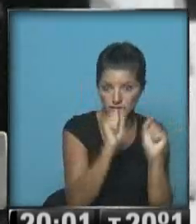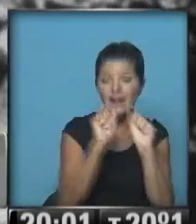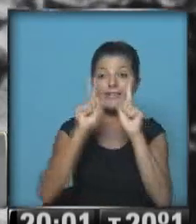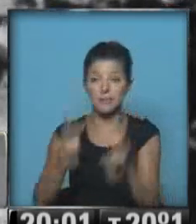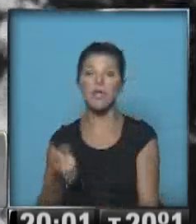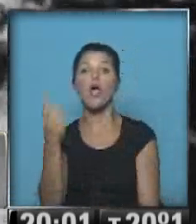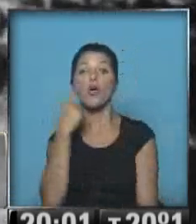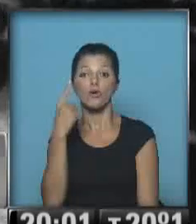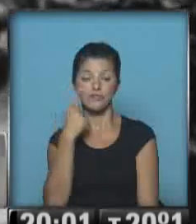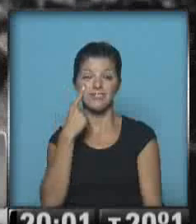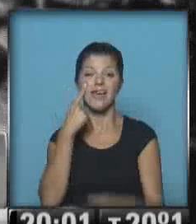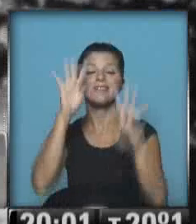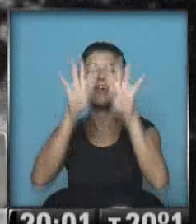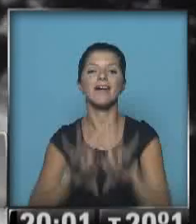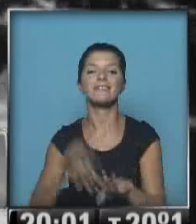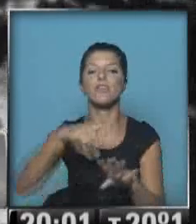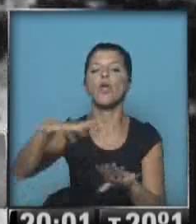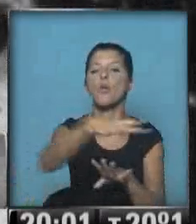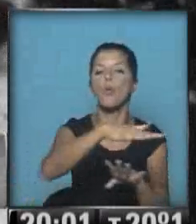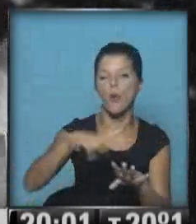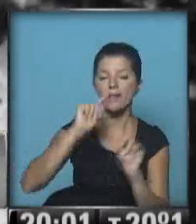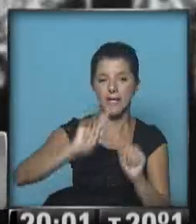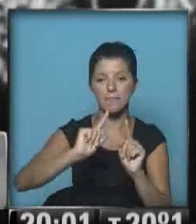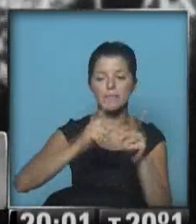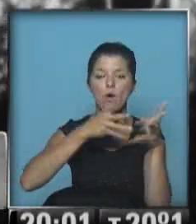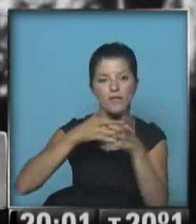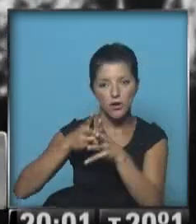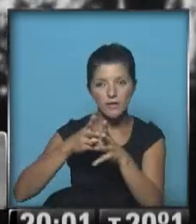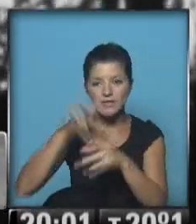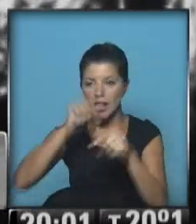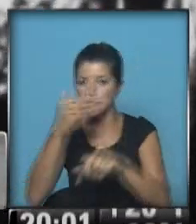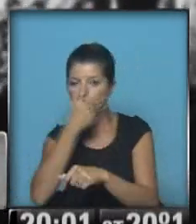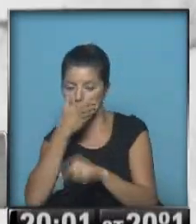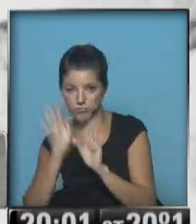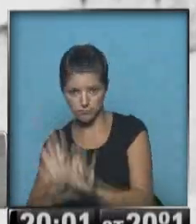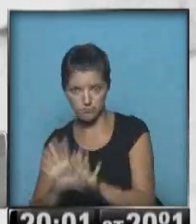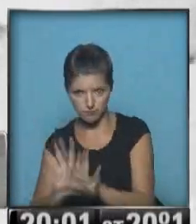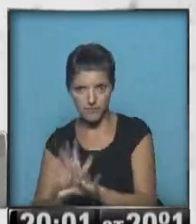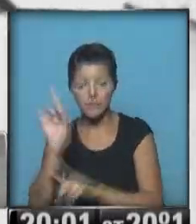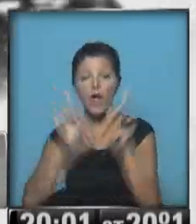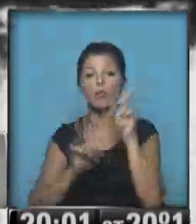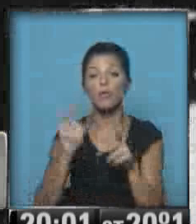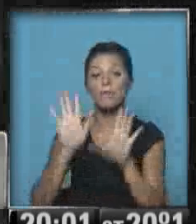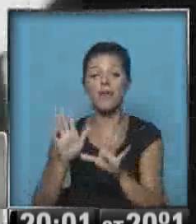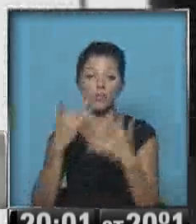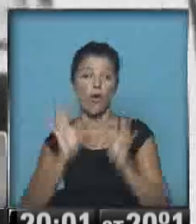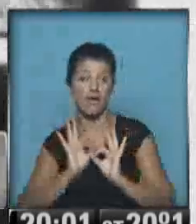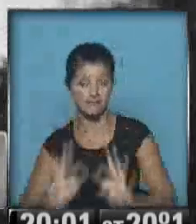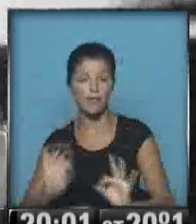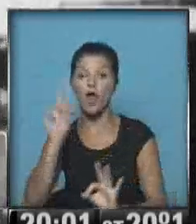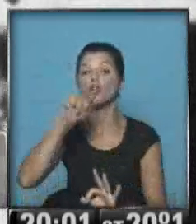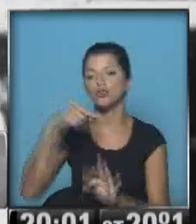conocidas cárceles del pueblo en las que los terroristas mantenían a sus víctimas esperando algunos por su rescate otros por